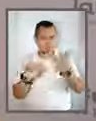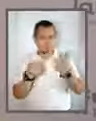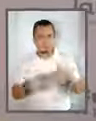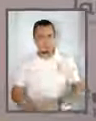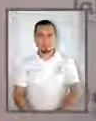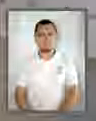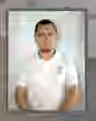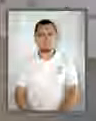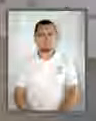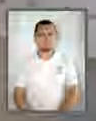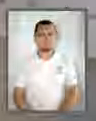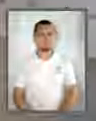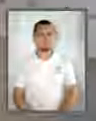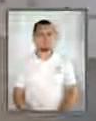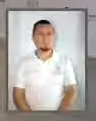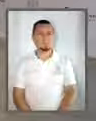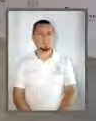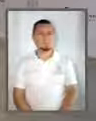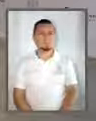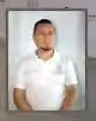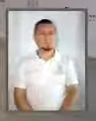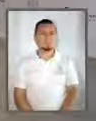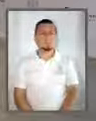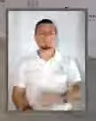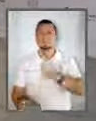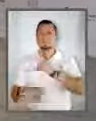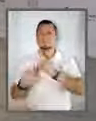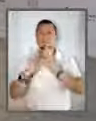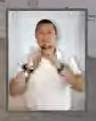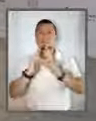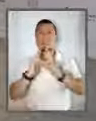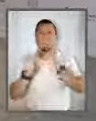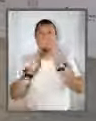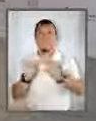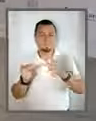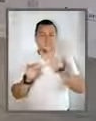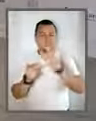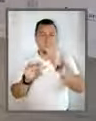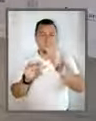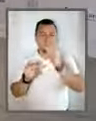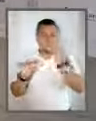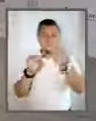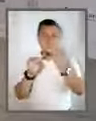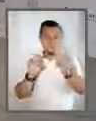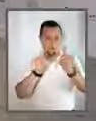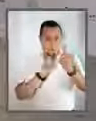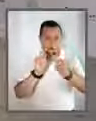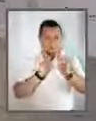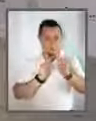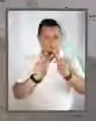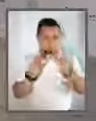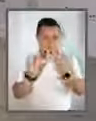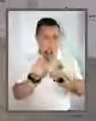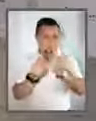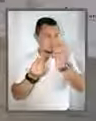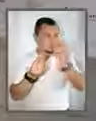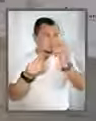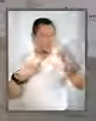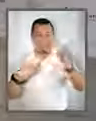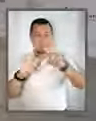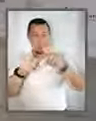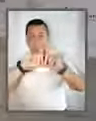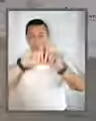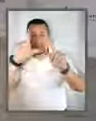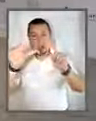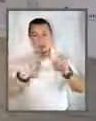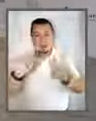A mí me gustaría complementar la respuesta, decir efectivamente que las pruebas que están validadas a nivel nacional son